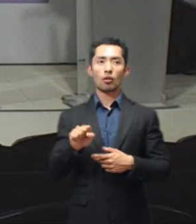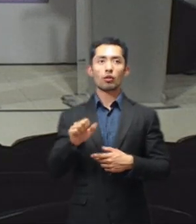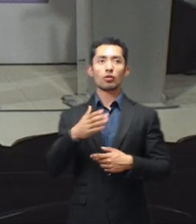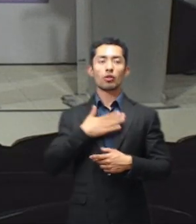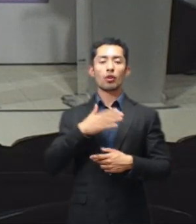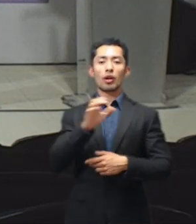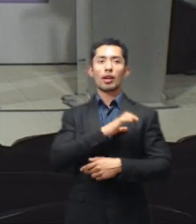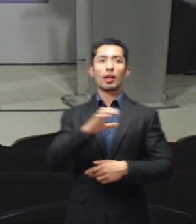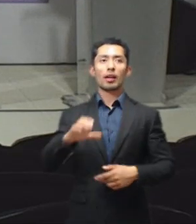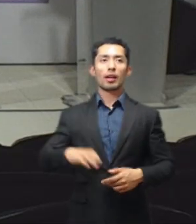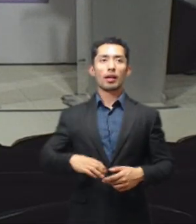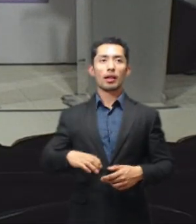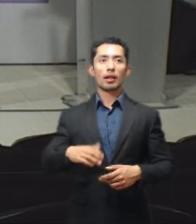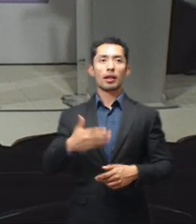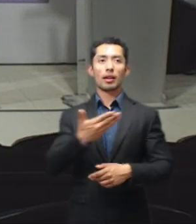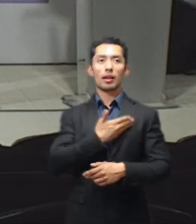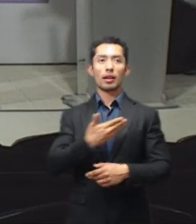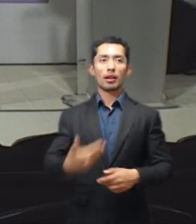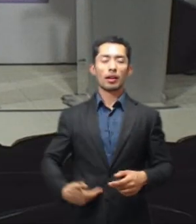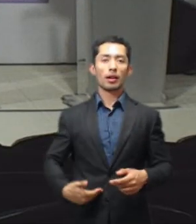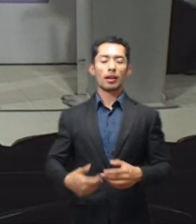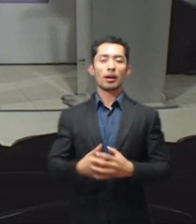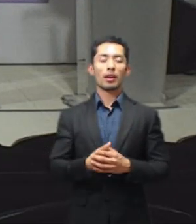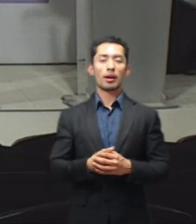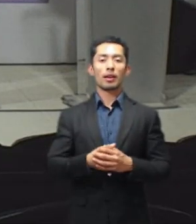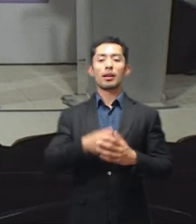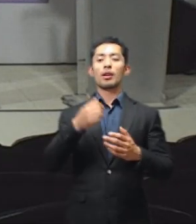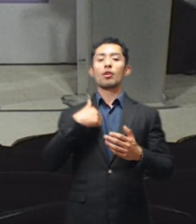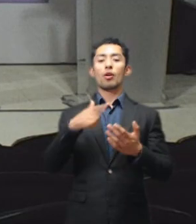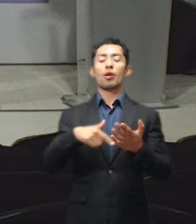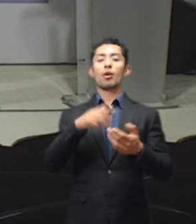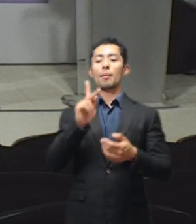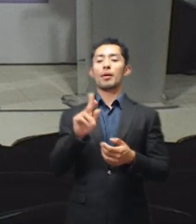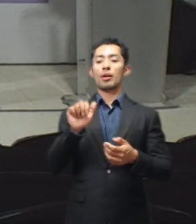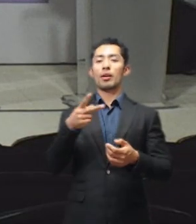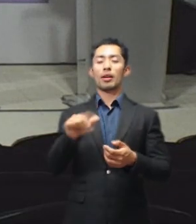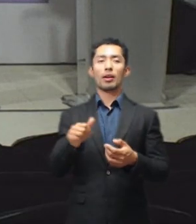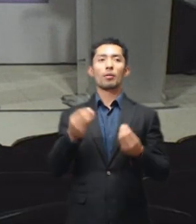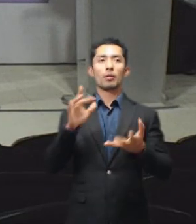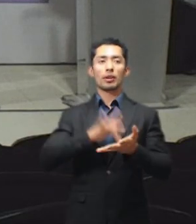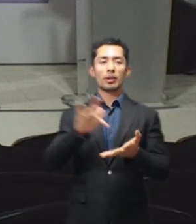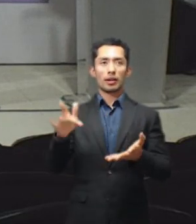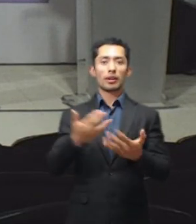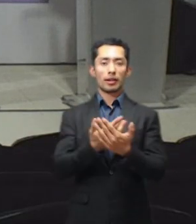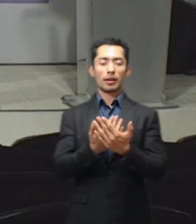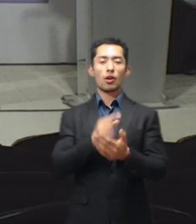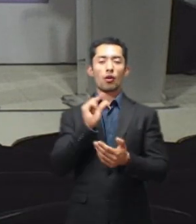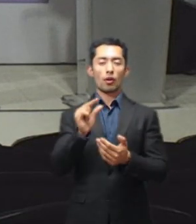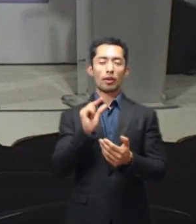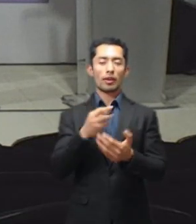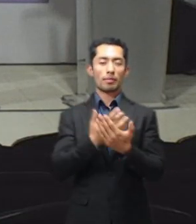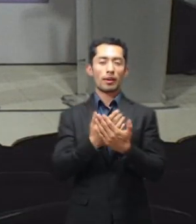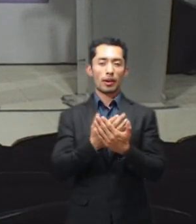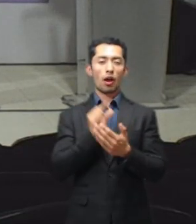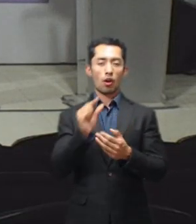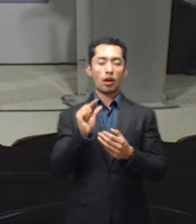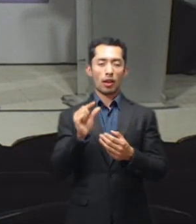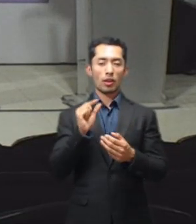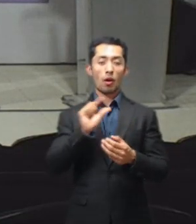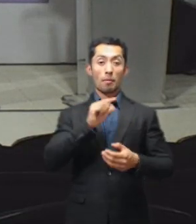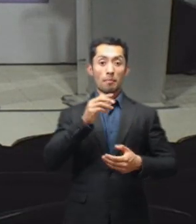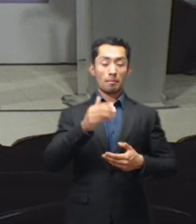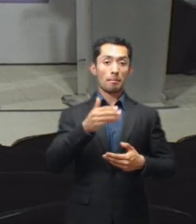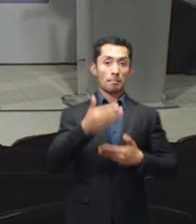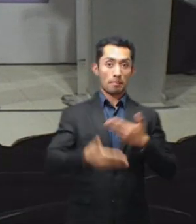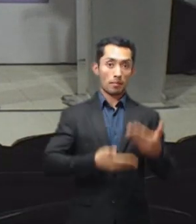candidato que ahorita todavía no puede hablar muchas gracias candidato en unos breves momentos después de que haga la